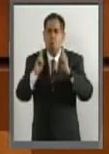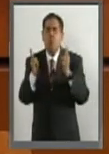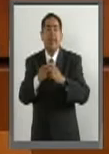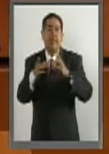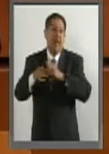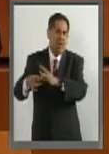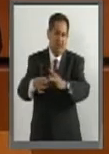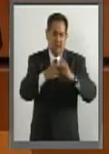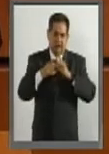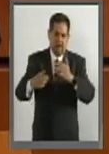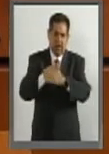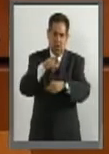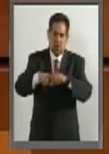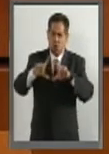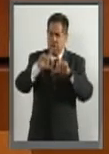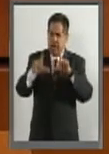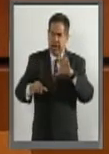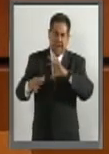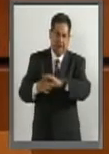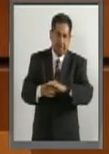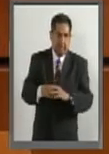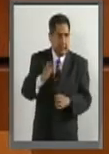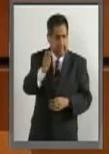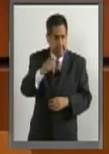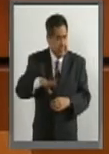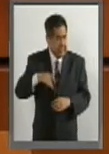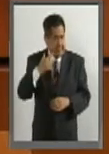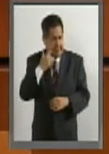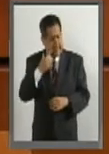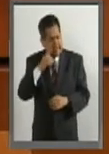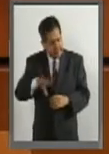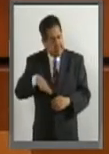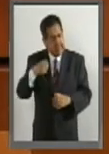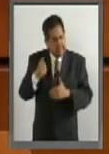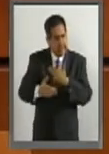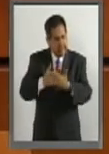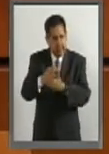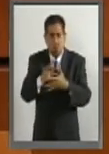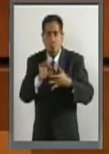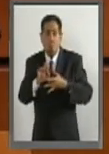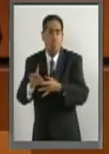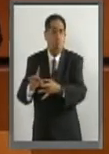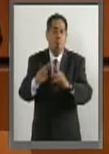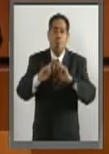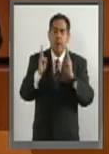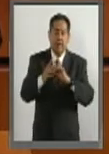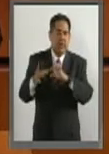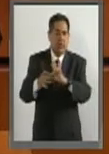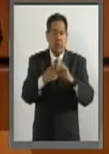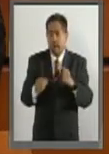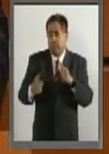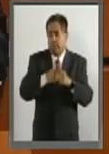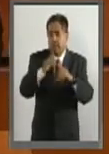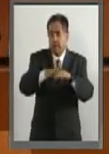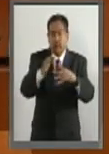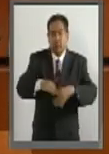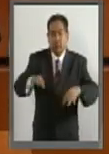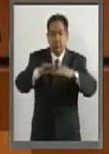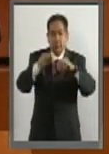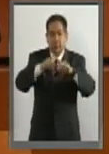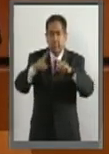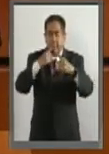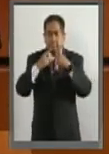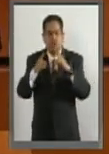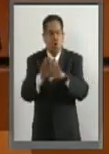esfuerzo que todas y todos debemos hacer para lograr la unidad nacional, pero principalmente desde las instituciones y poderes